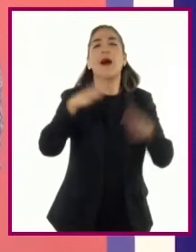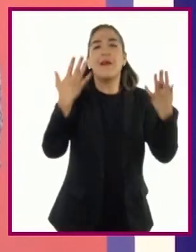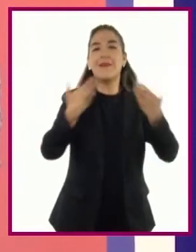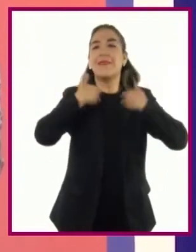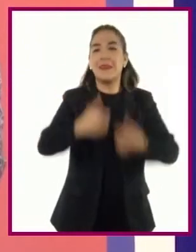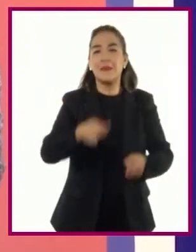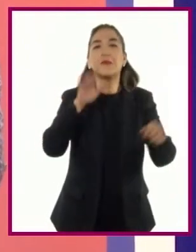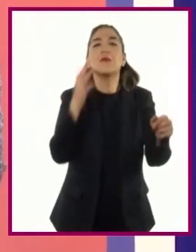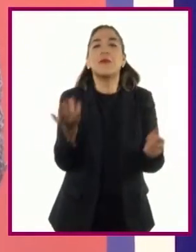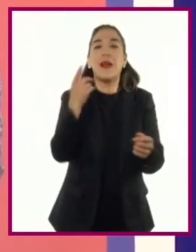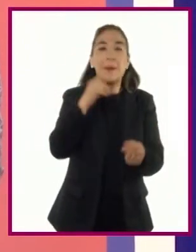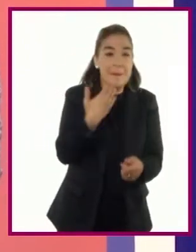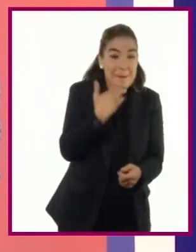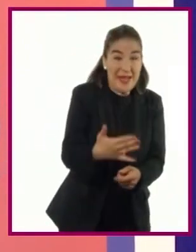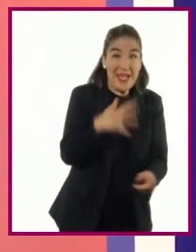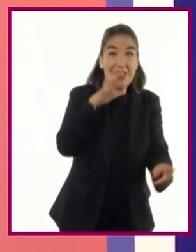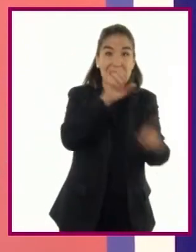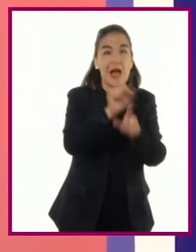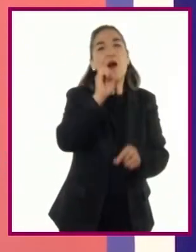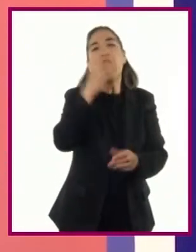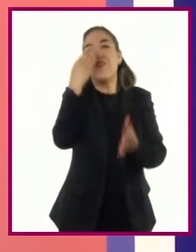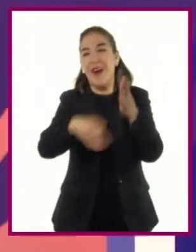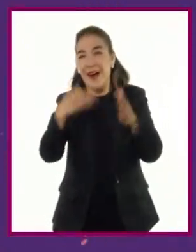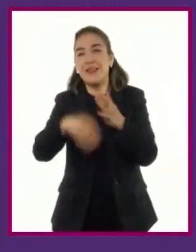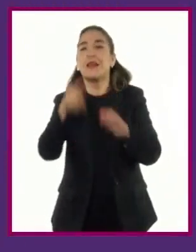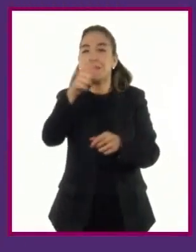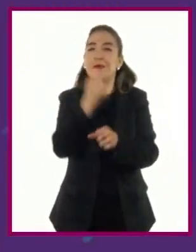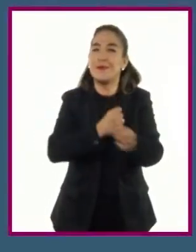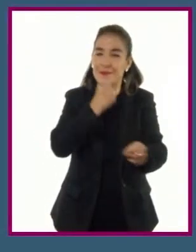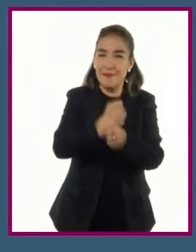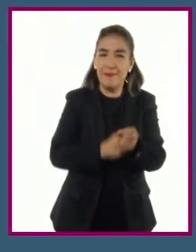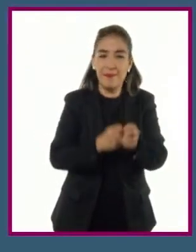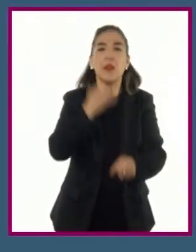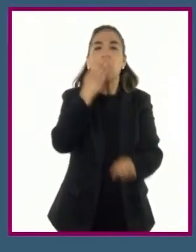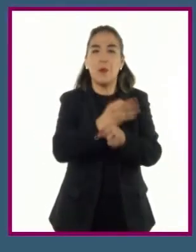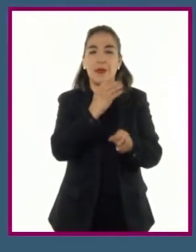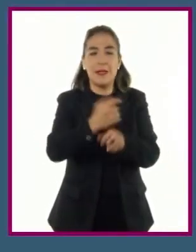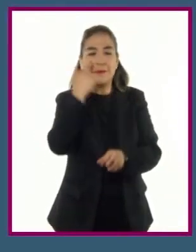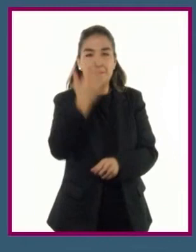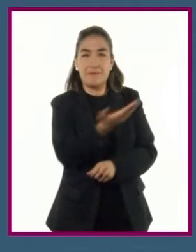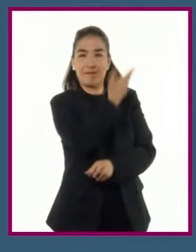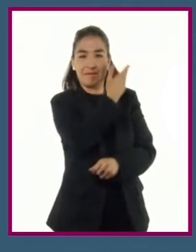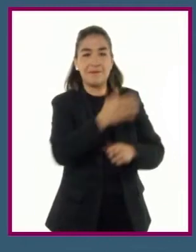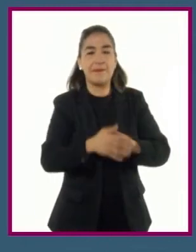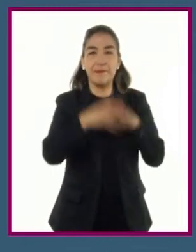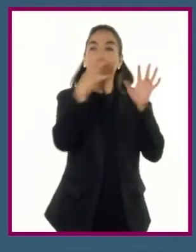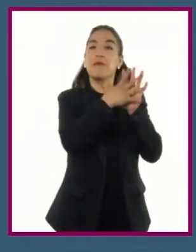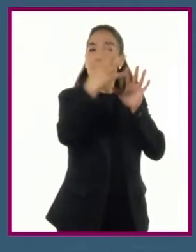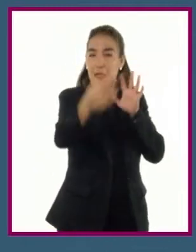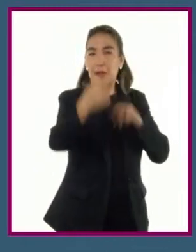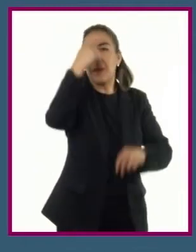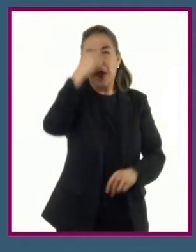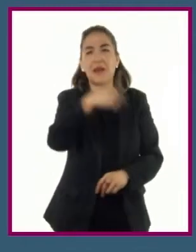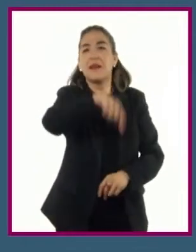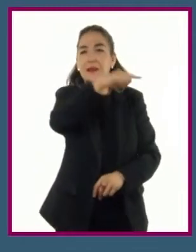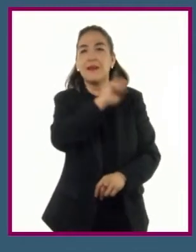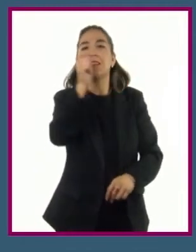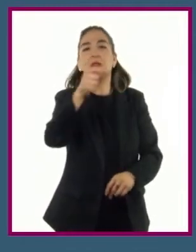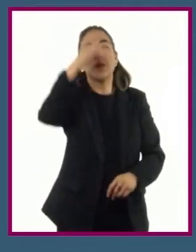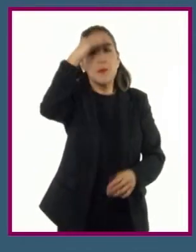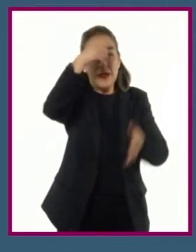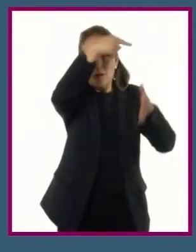las limitaciones que tuvieron durante su proyecto. Para ello, les presentamos una tabla que les permitirá reflexionar